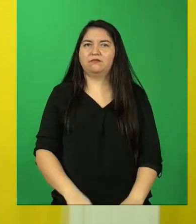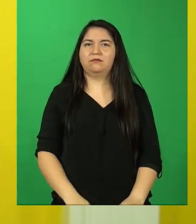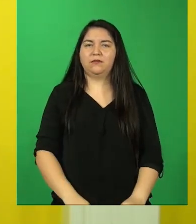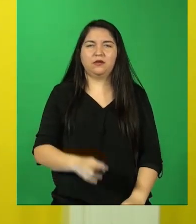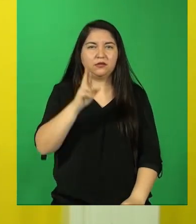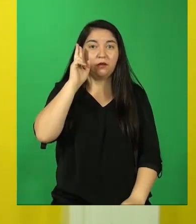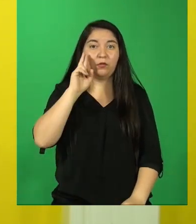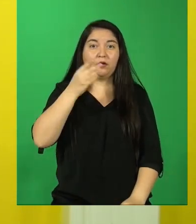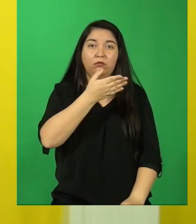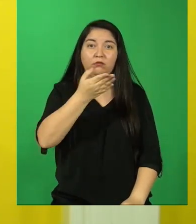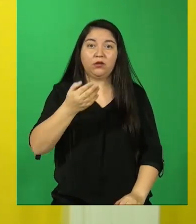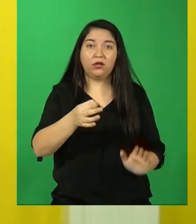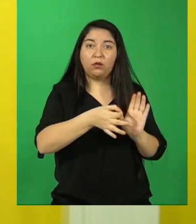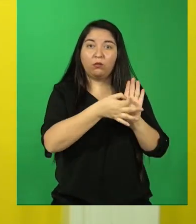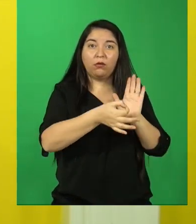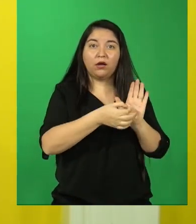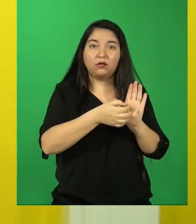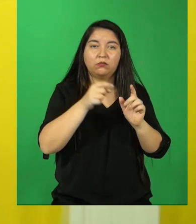¿se recuerdan?